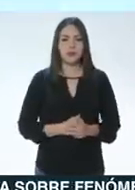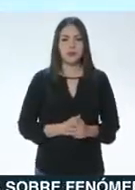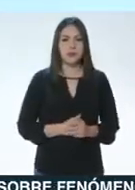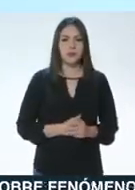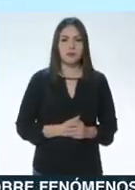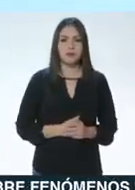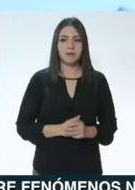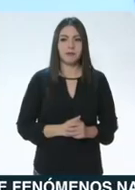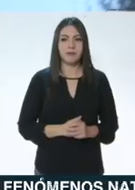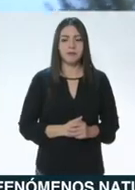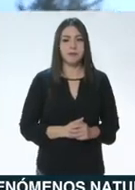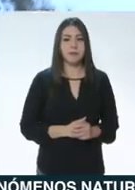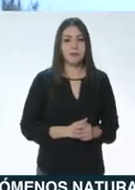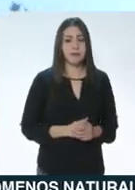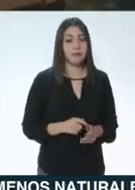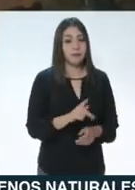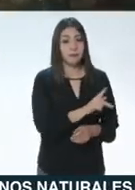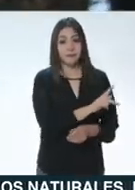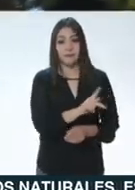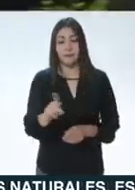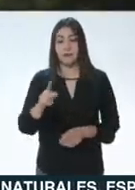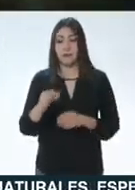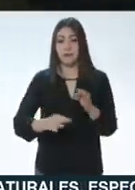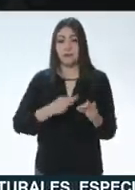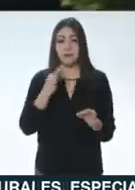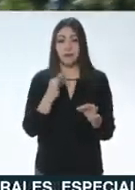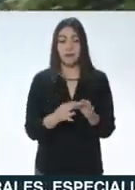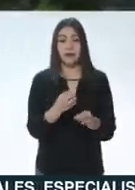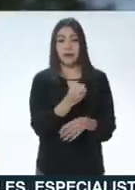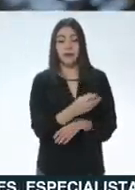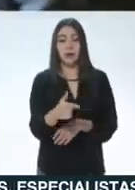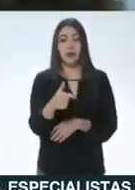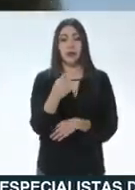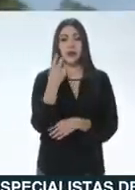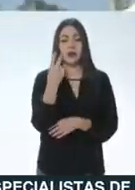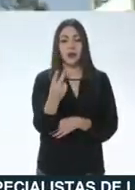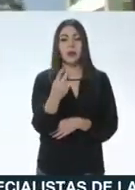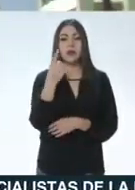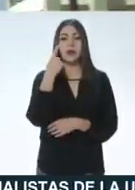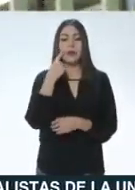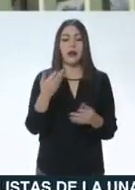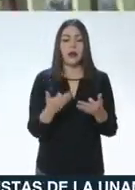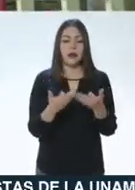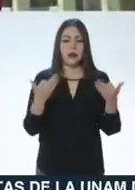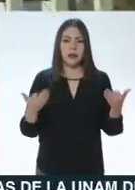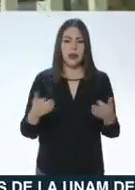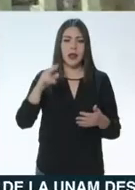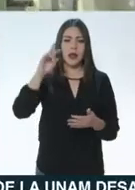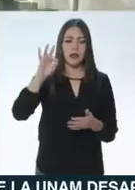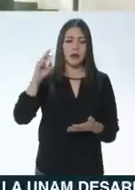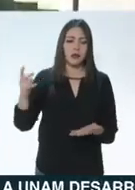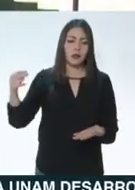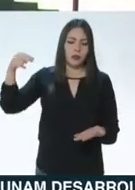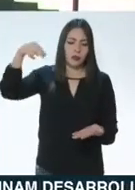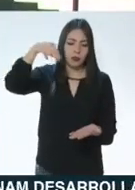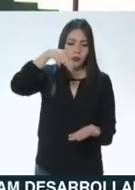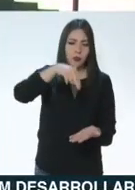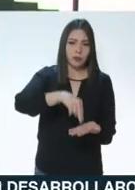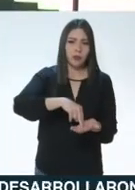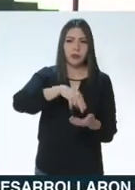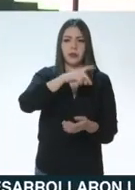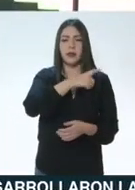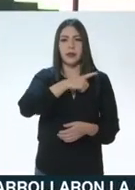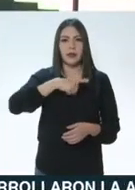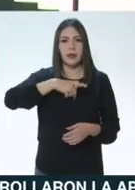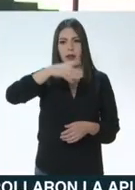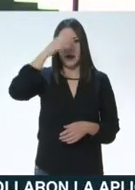Todos deben concluir las 2 etapas de tierra y lanzamiento con paracaídas exitosamente. Están preparados para realizar saltos